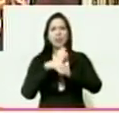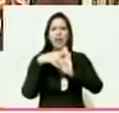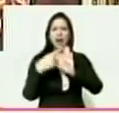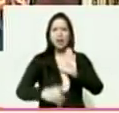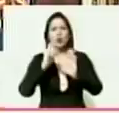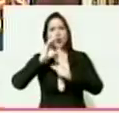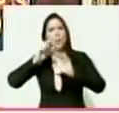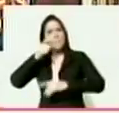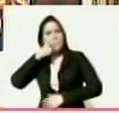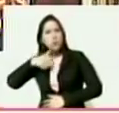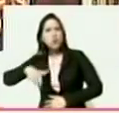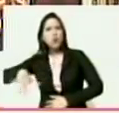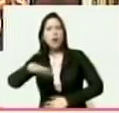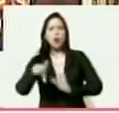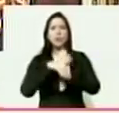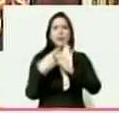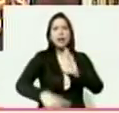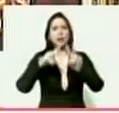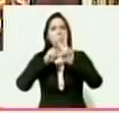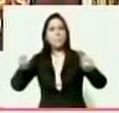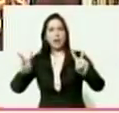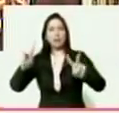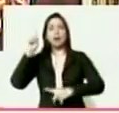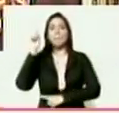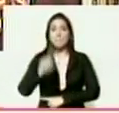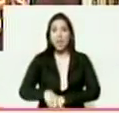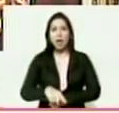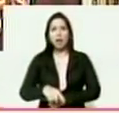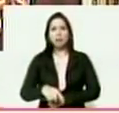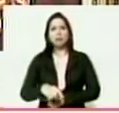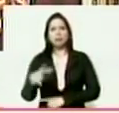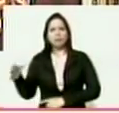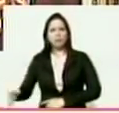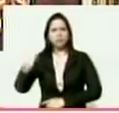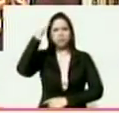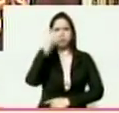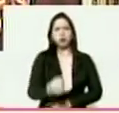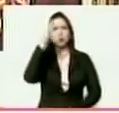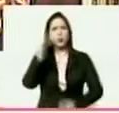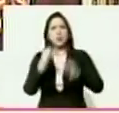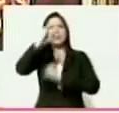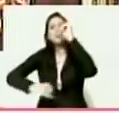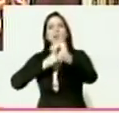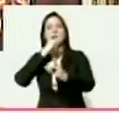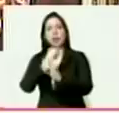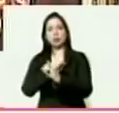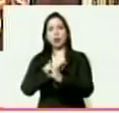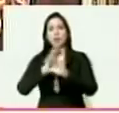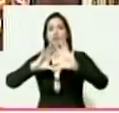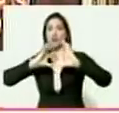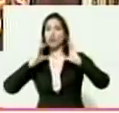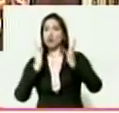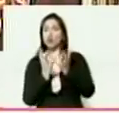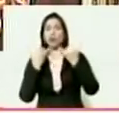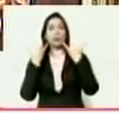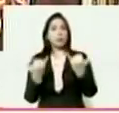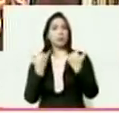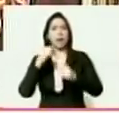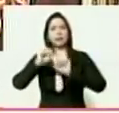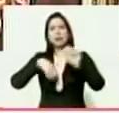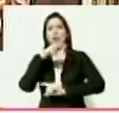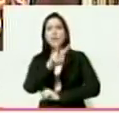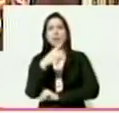los pueblos, el derecho a la paz, y sobre todo se imponga la justicia internacional en un mundo que ya está en el siglo XXI.